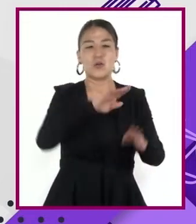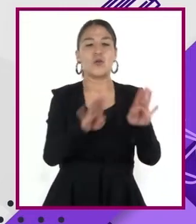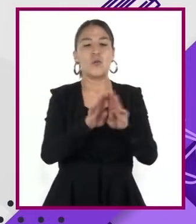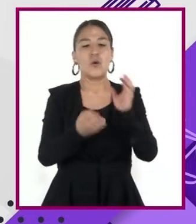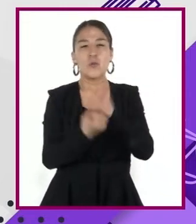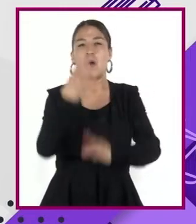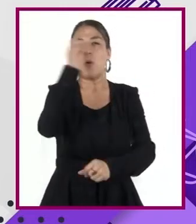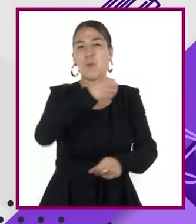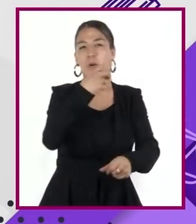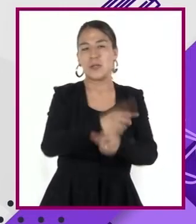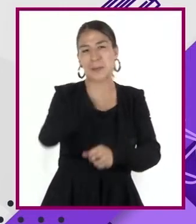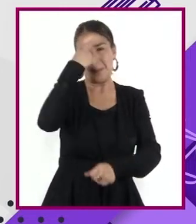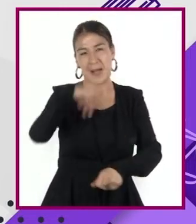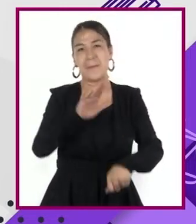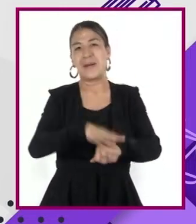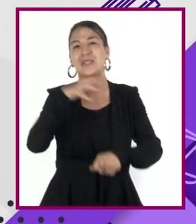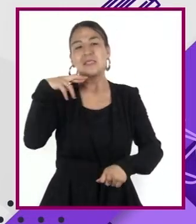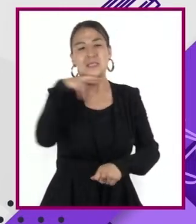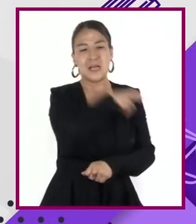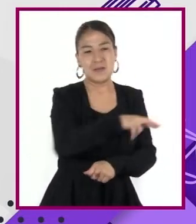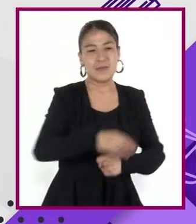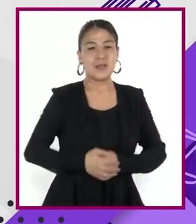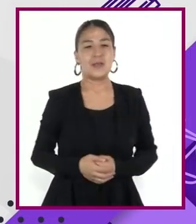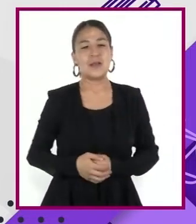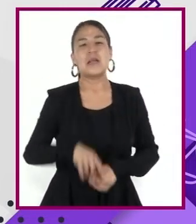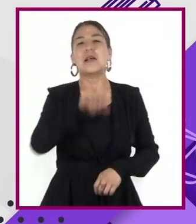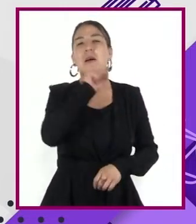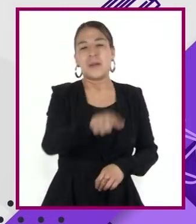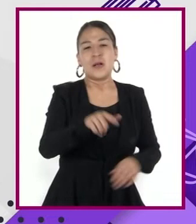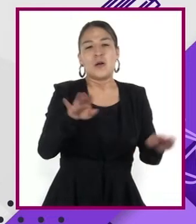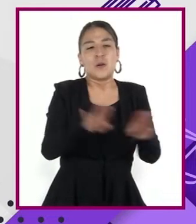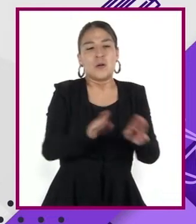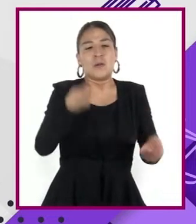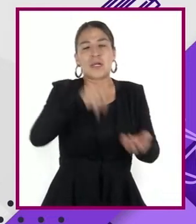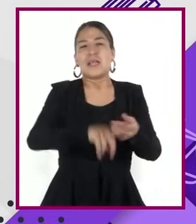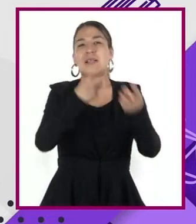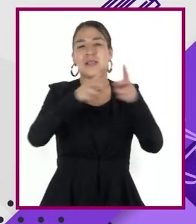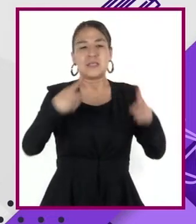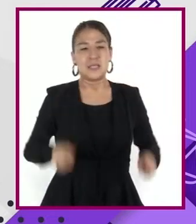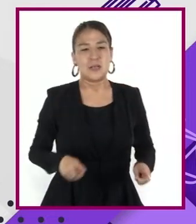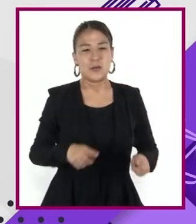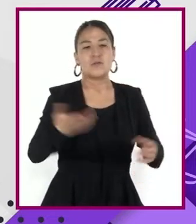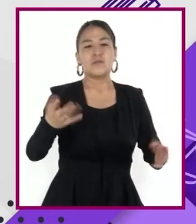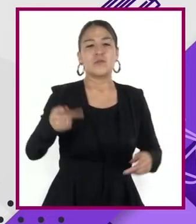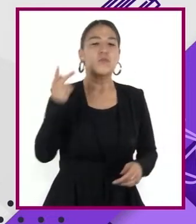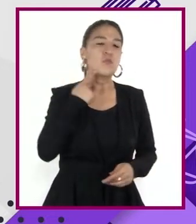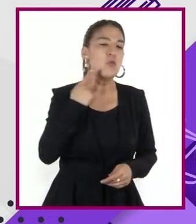colaboración más eficiente, efectiva y cercana en el desarrollo de acciones